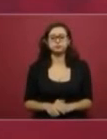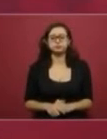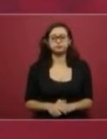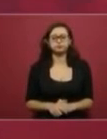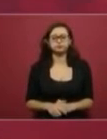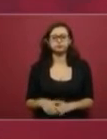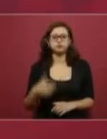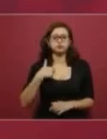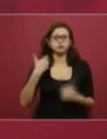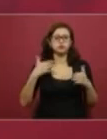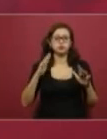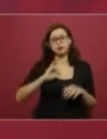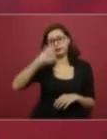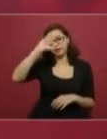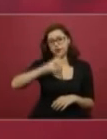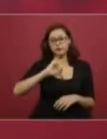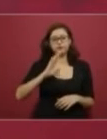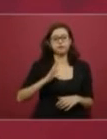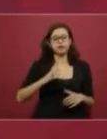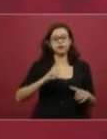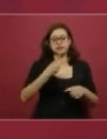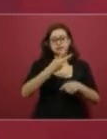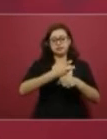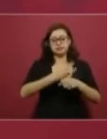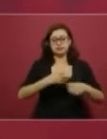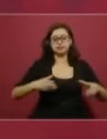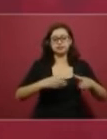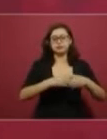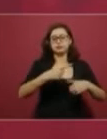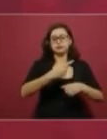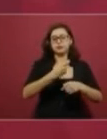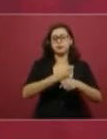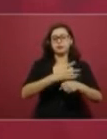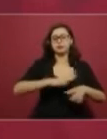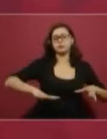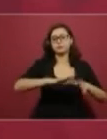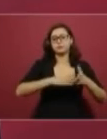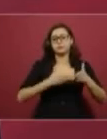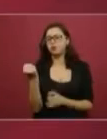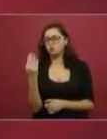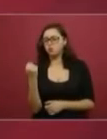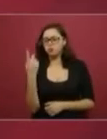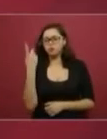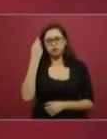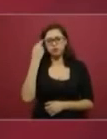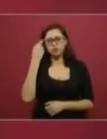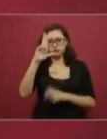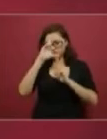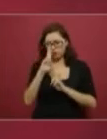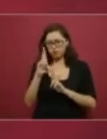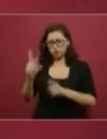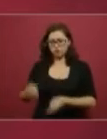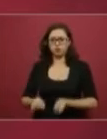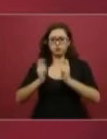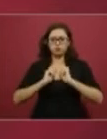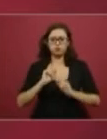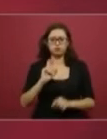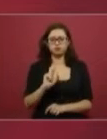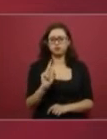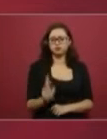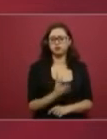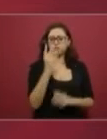garantizó el carácter civil de la guardia nacional de firme estarán los elementos eventos al fuero militar sino fuero civil